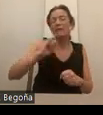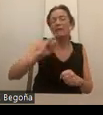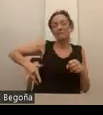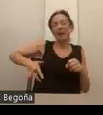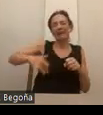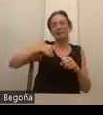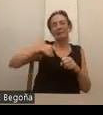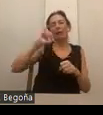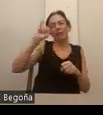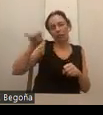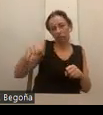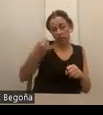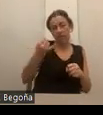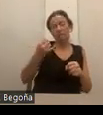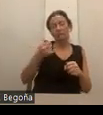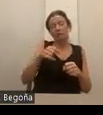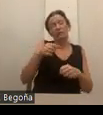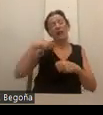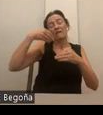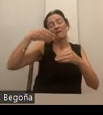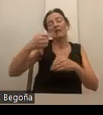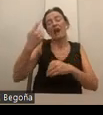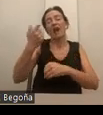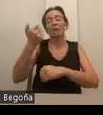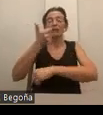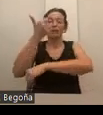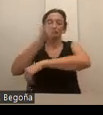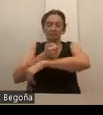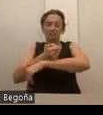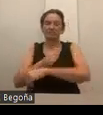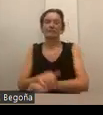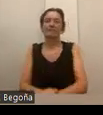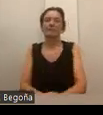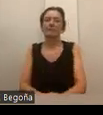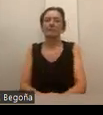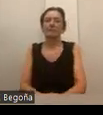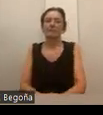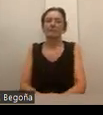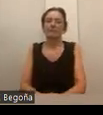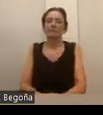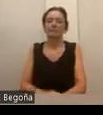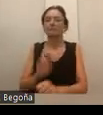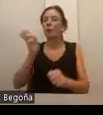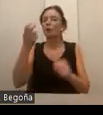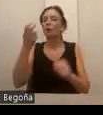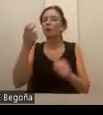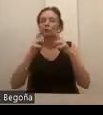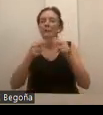menos insulina, la tenemos que aportar desde fuera. Y no sé si queda alguna pregunta más.